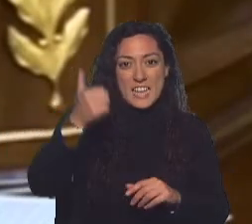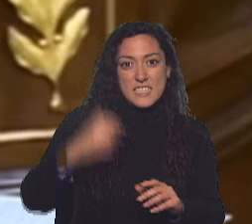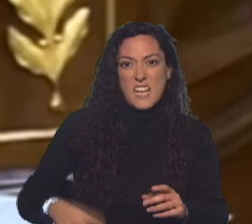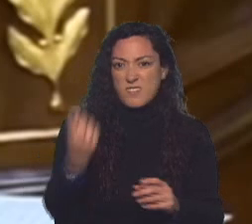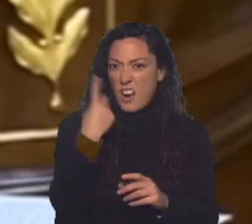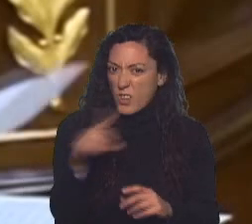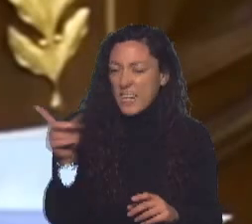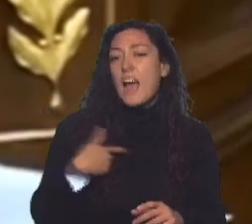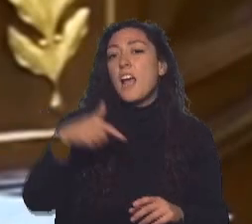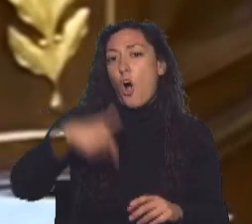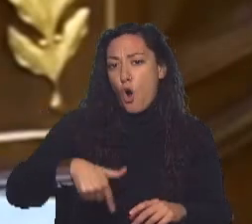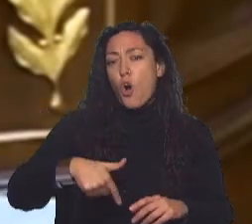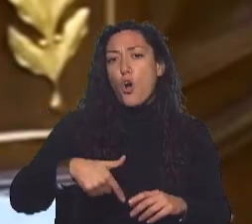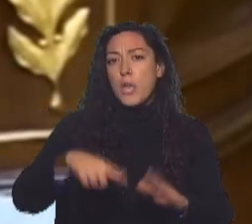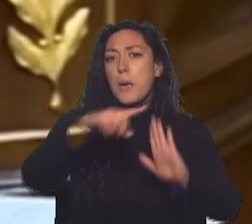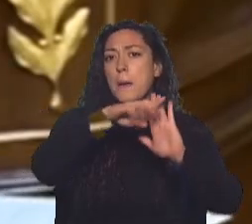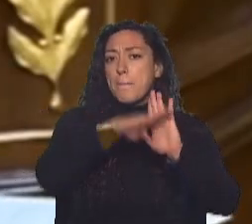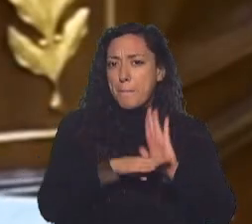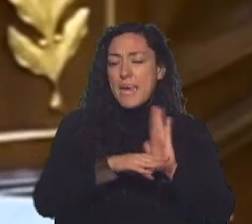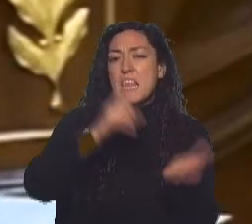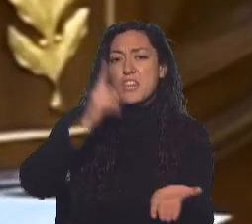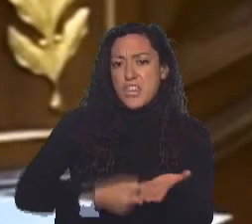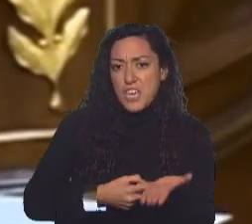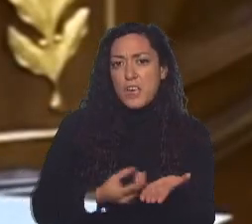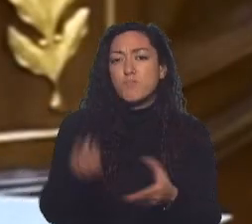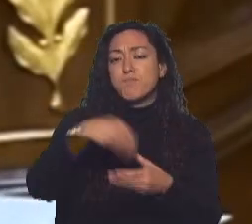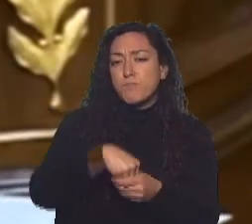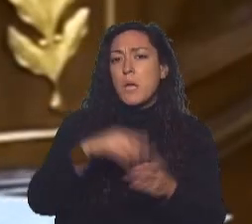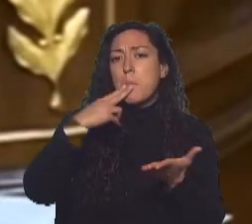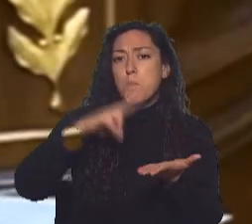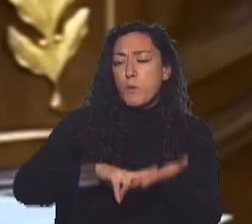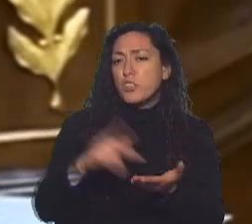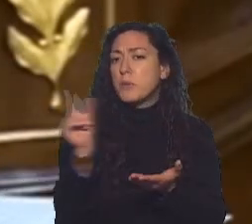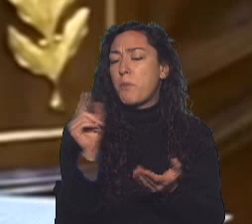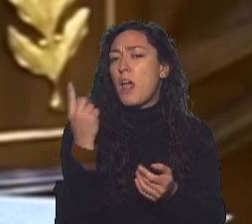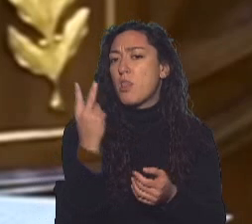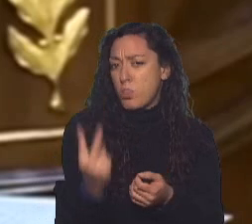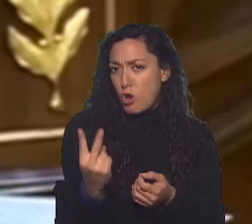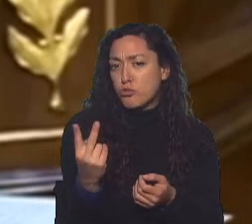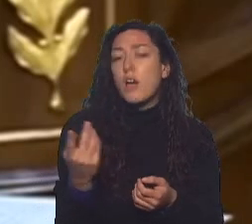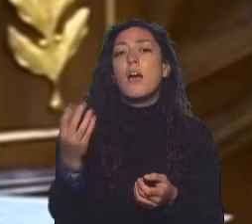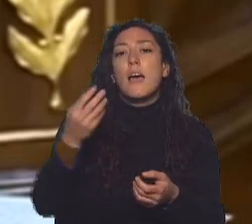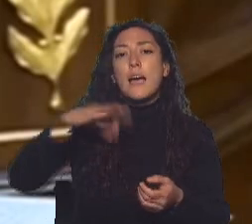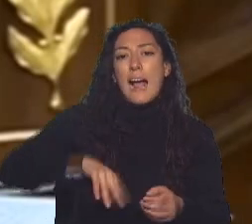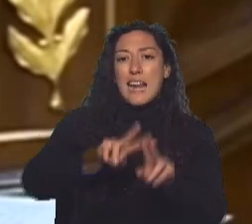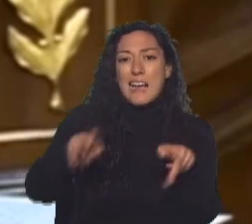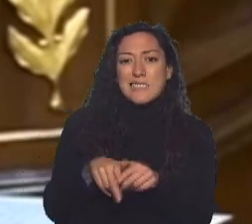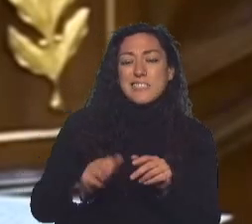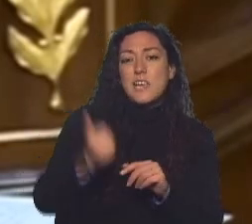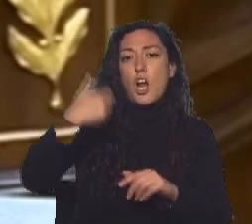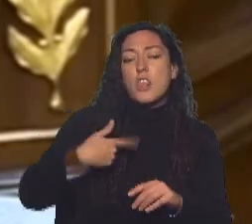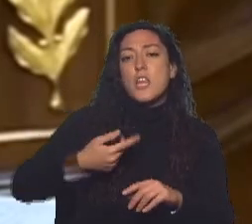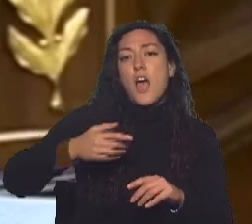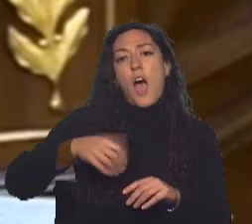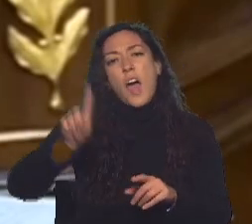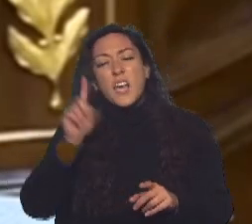Sánchez, lanzó hoy una serie de medidas que incluyen 2 nuevos impuestos temporales a las ganancias extraordinarias de empresas financieras